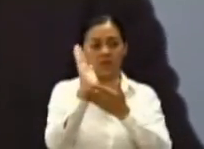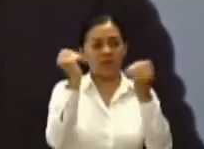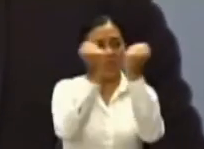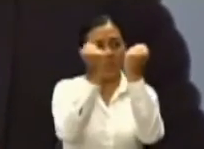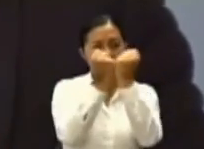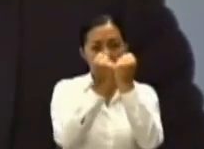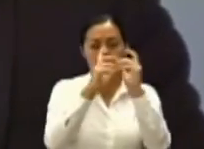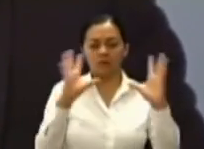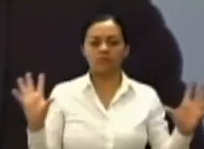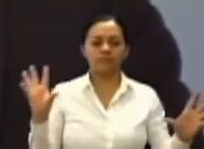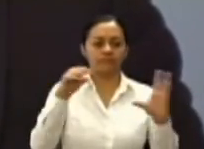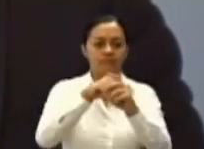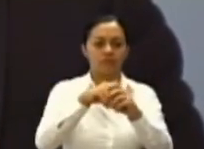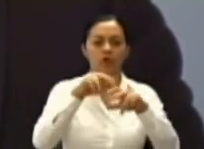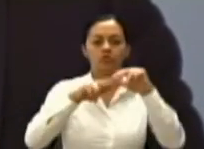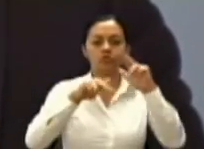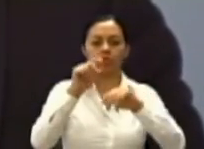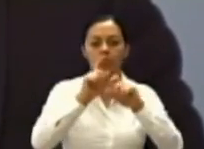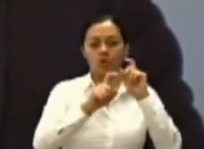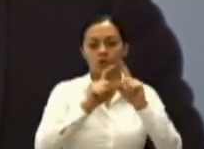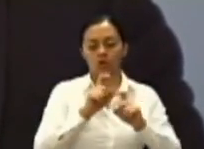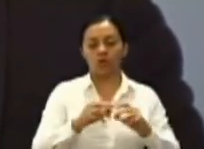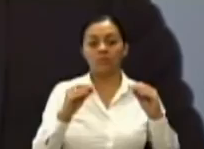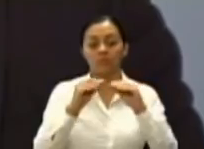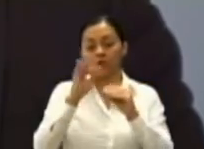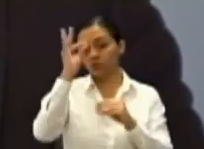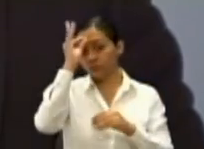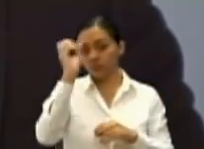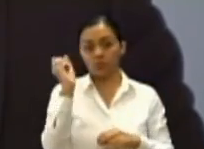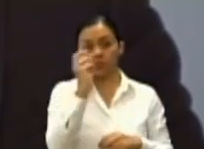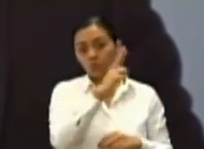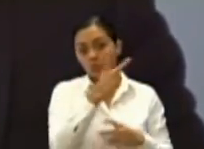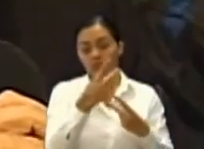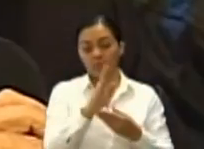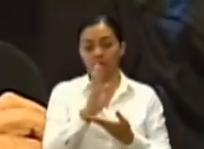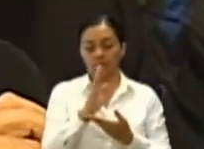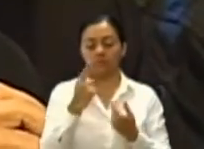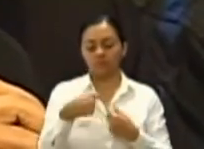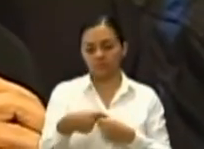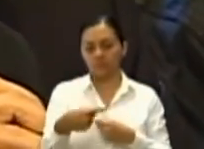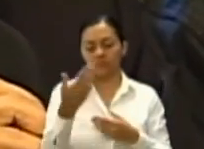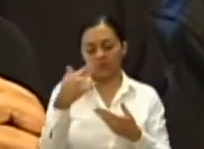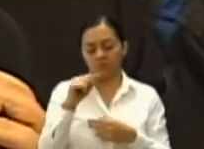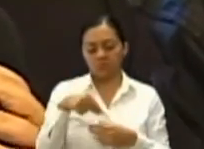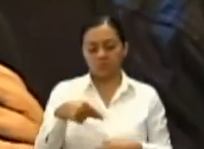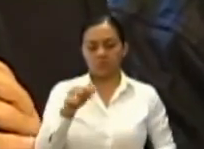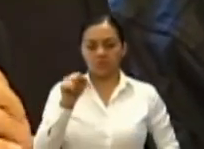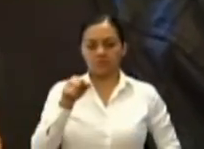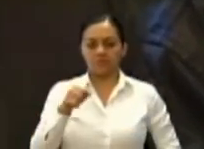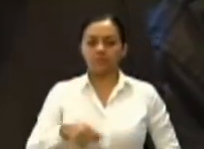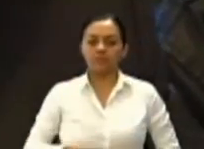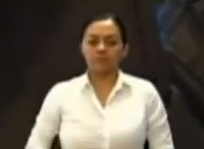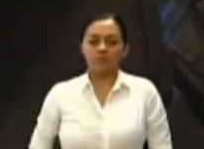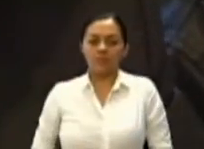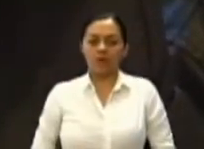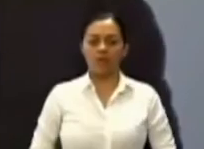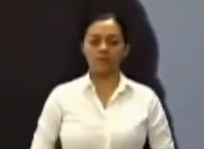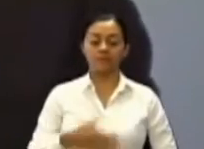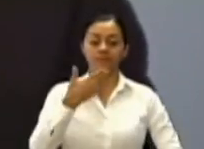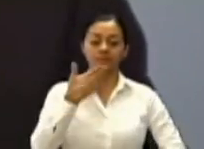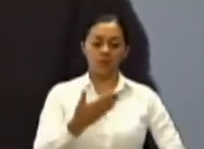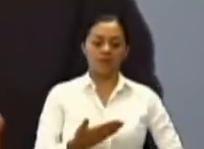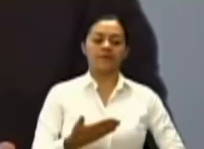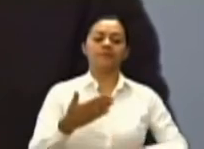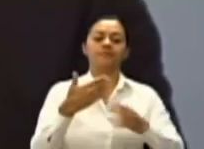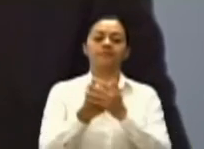de san francisco pero pronto se consolida también el hospital del sur de quito no de 10 y presidente se va a construir un hospital en el sur de keats bueno estamos